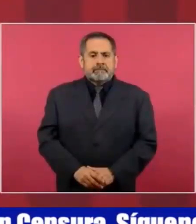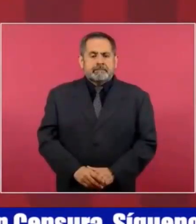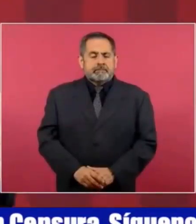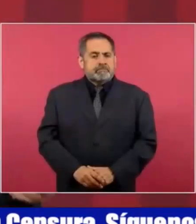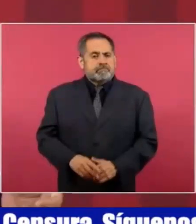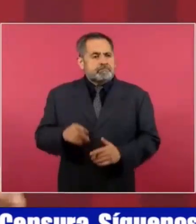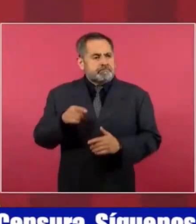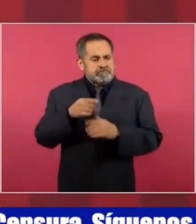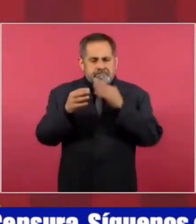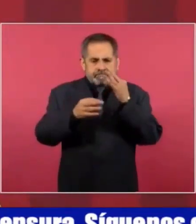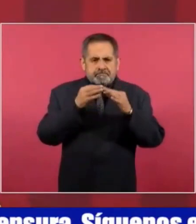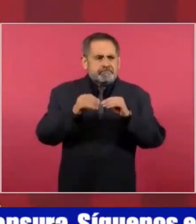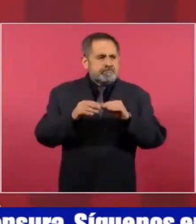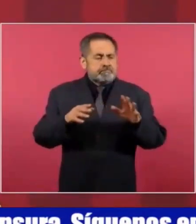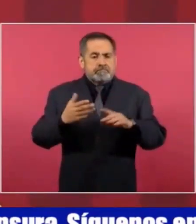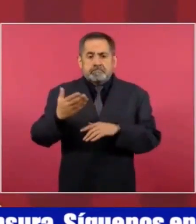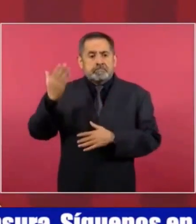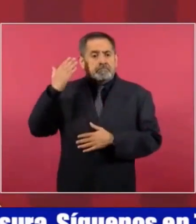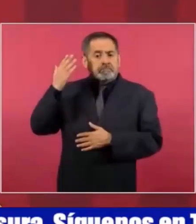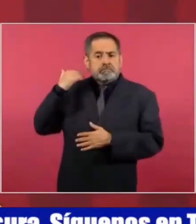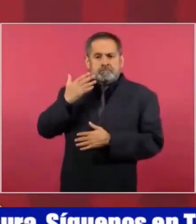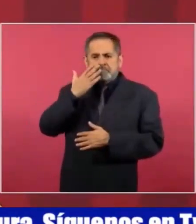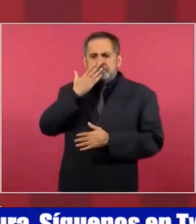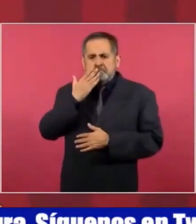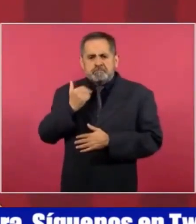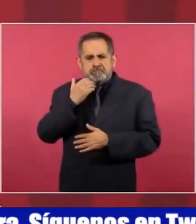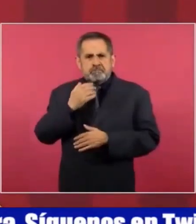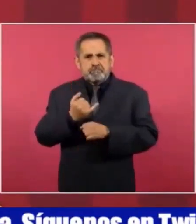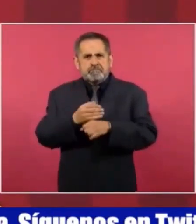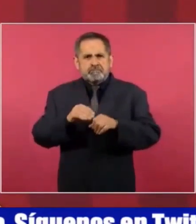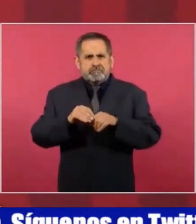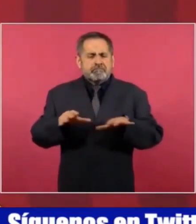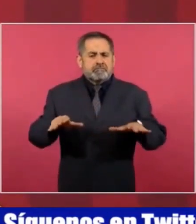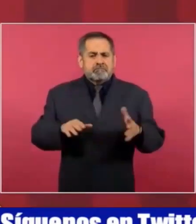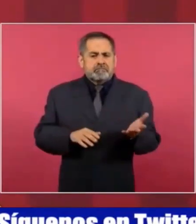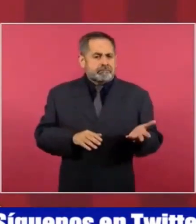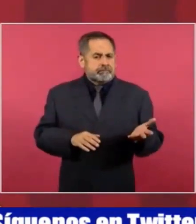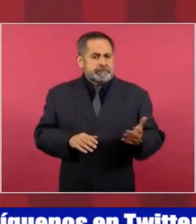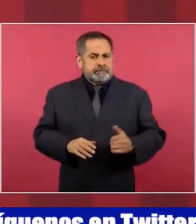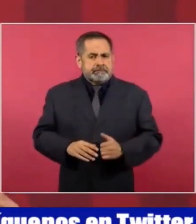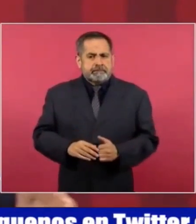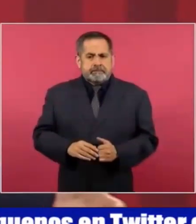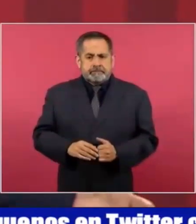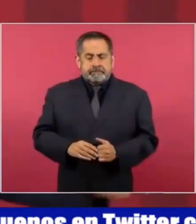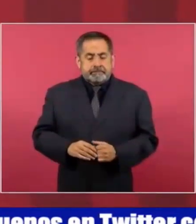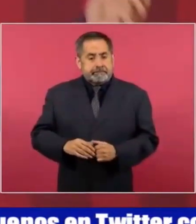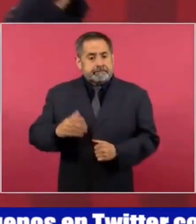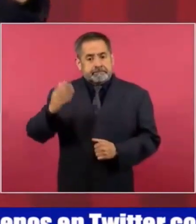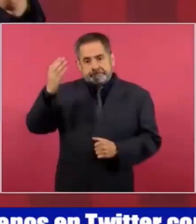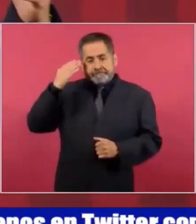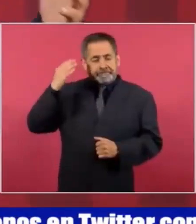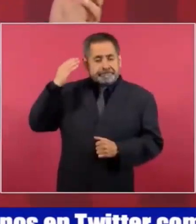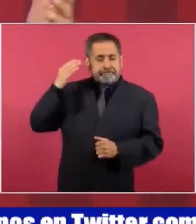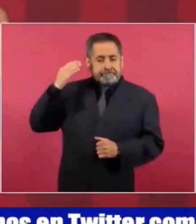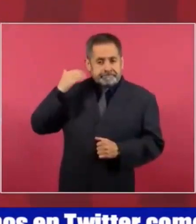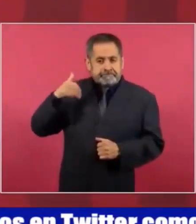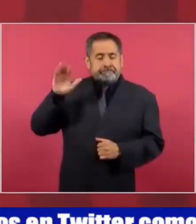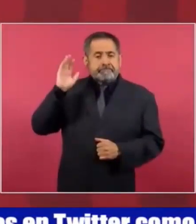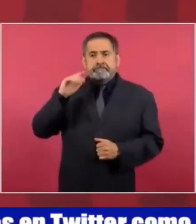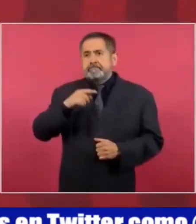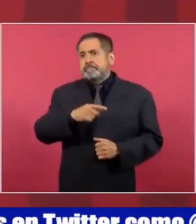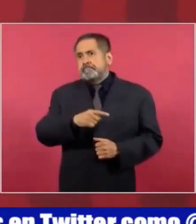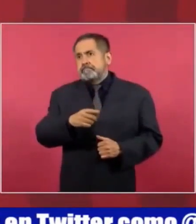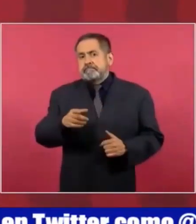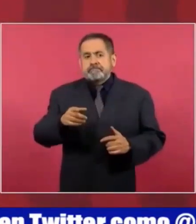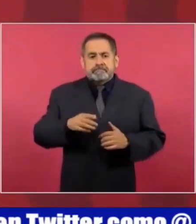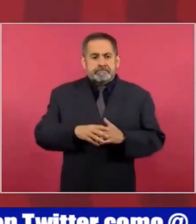imposición, dónde cabe esta definición que ellos hacen de los proyectos que